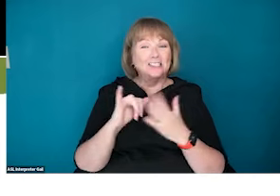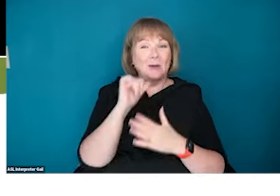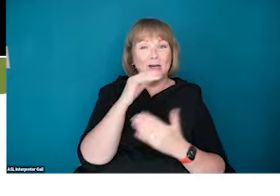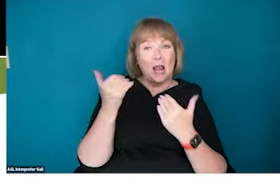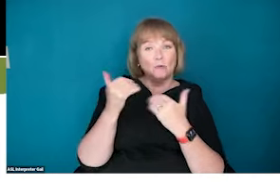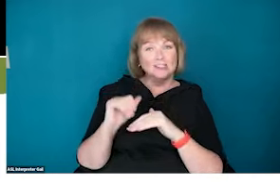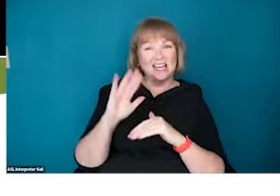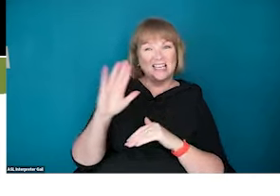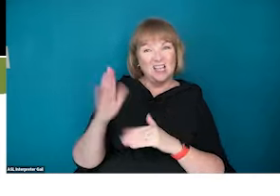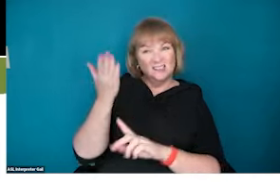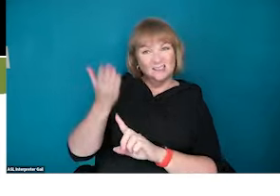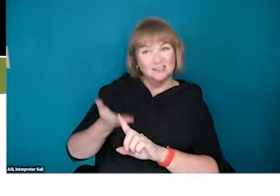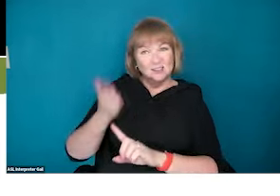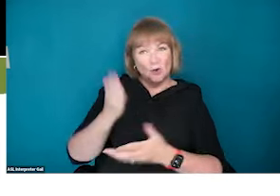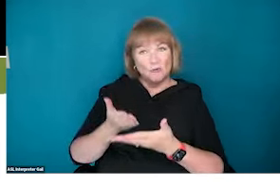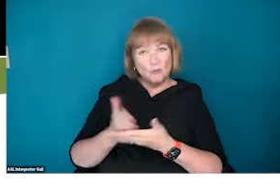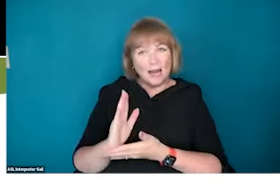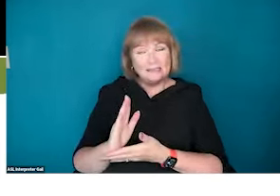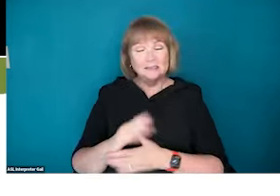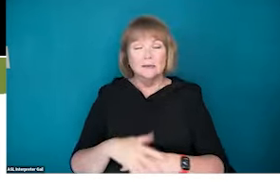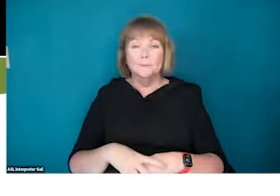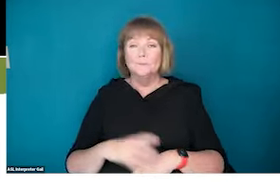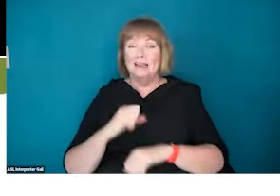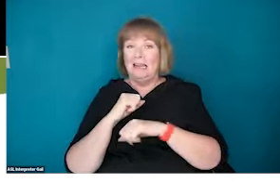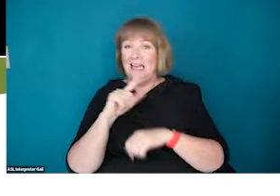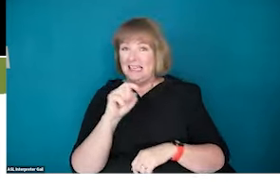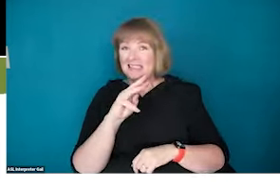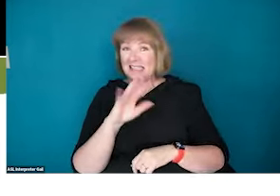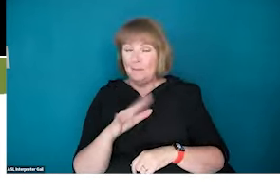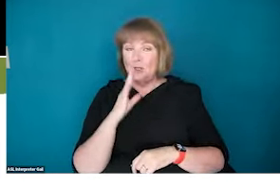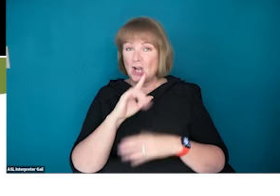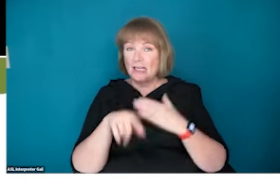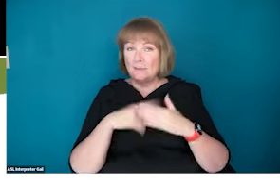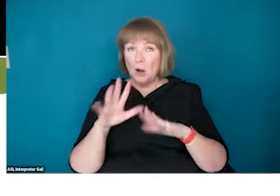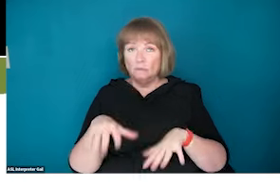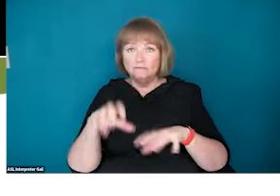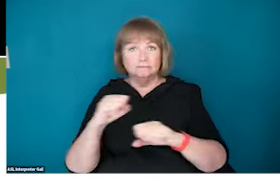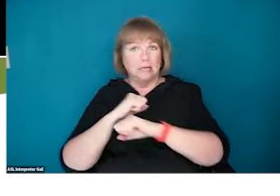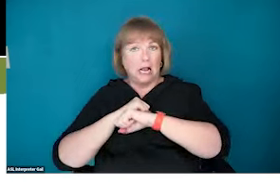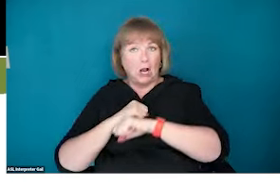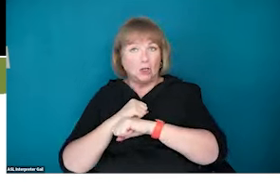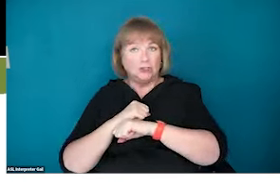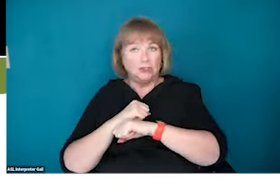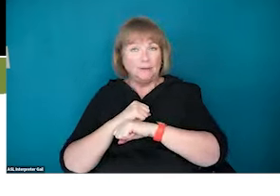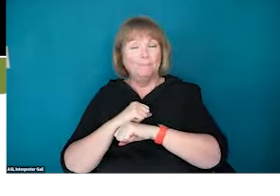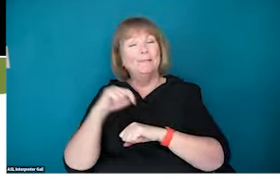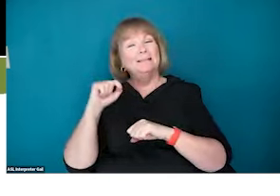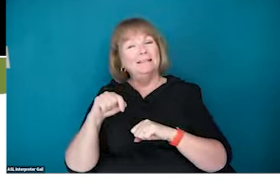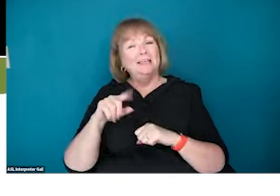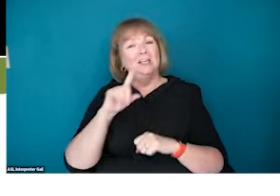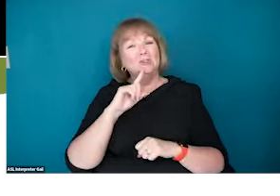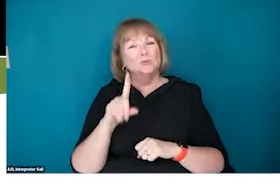custodia nunca fue un método que fuéramos a escoger porque iba a ser muy restrictivo y para nosotros era demasiado. Y William